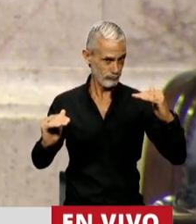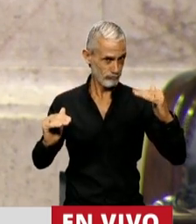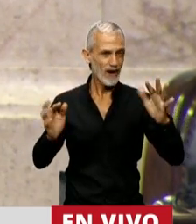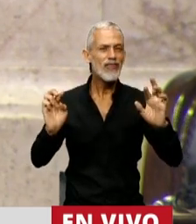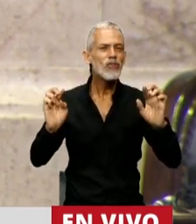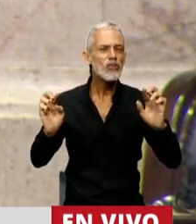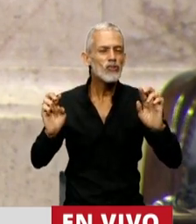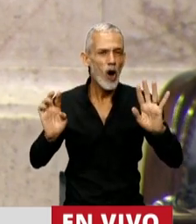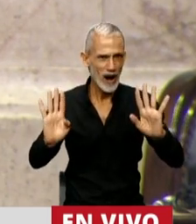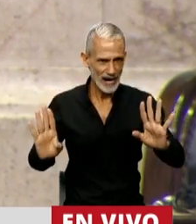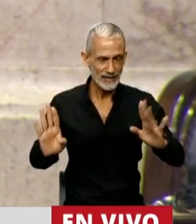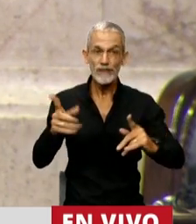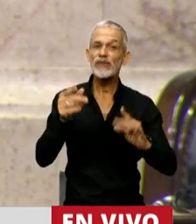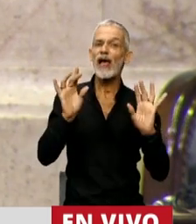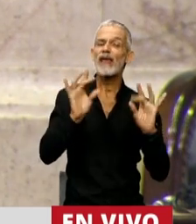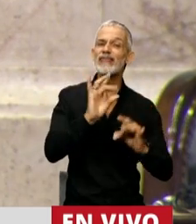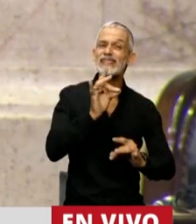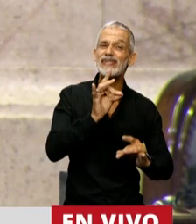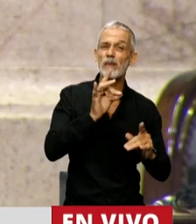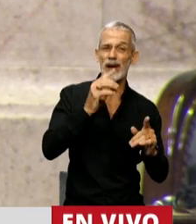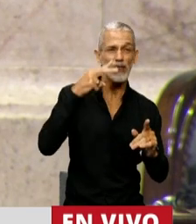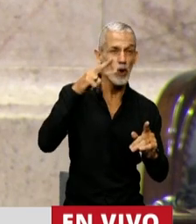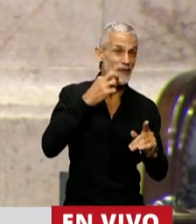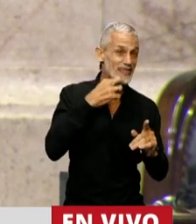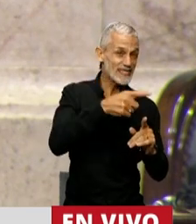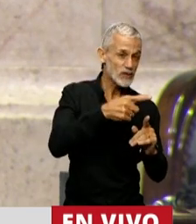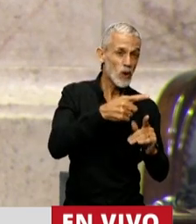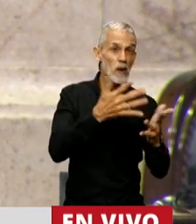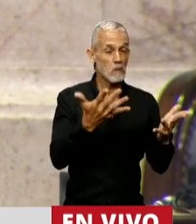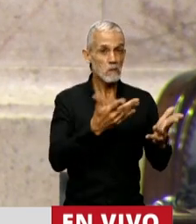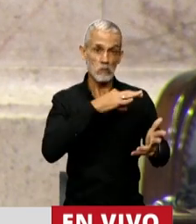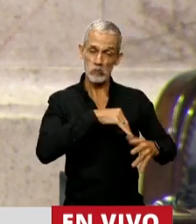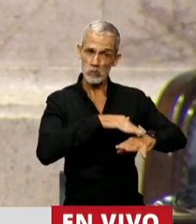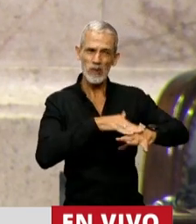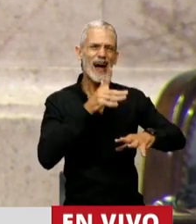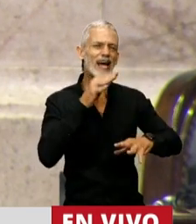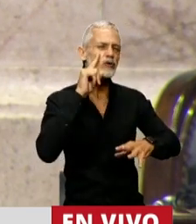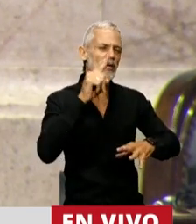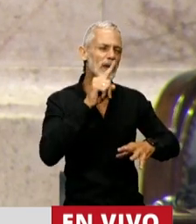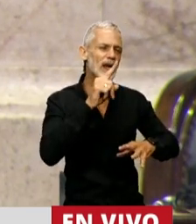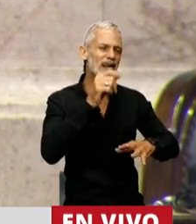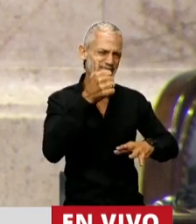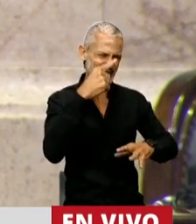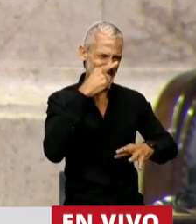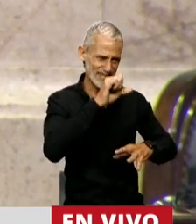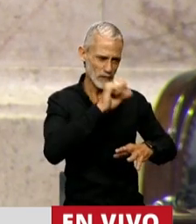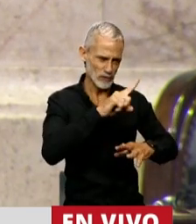pero veamos que podría ser uno en diciembre del 2019 con un haber mínimo 14 mil 067